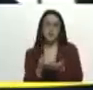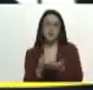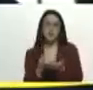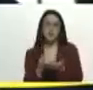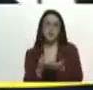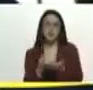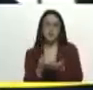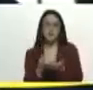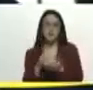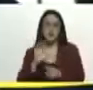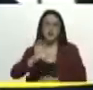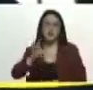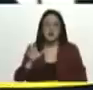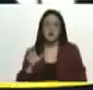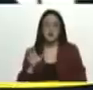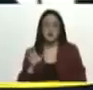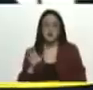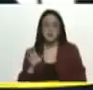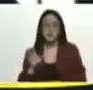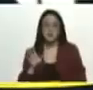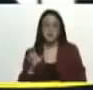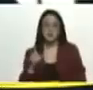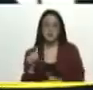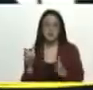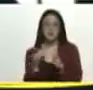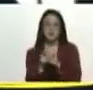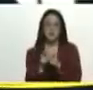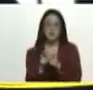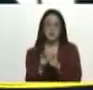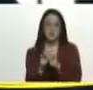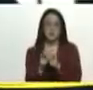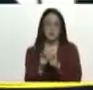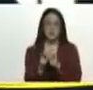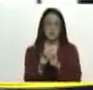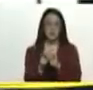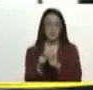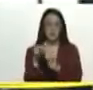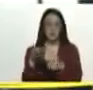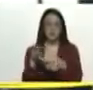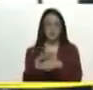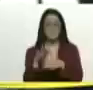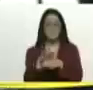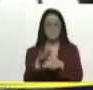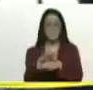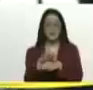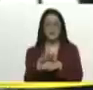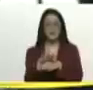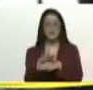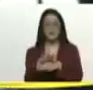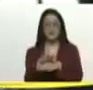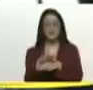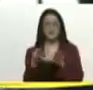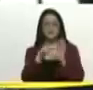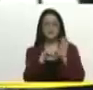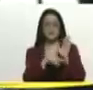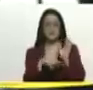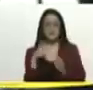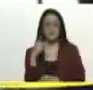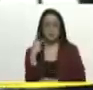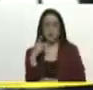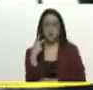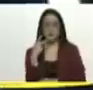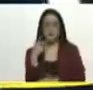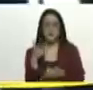que la región, dentro de la reunión contemplada para este martes, establezca políticas